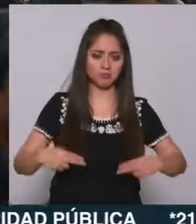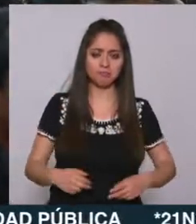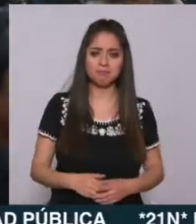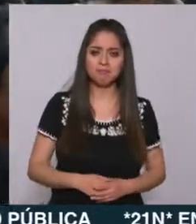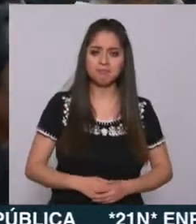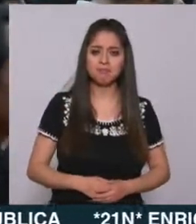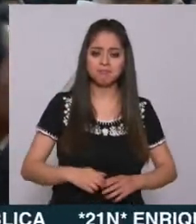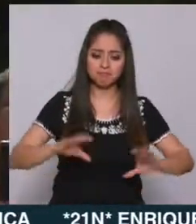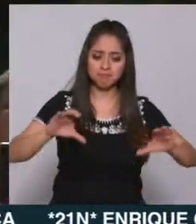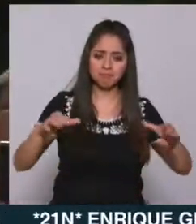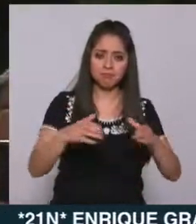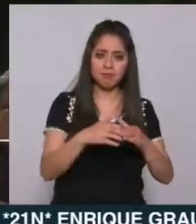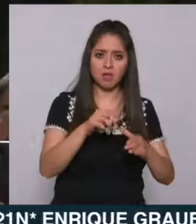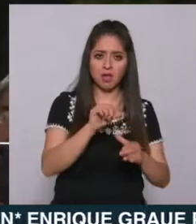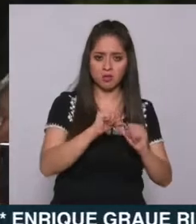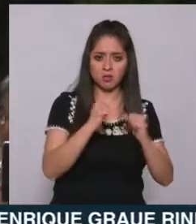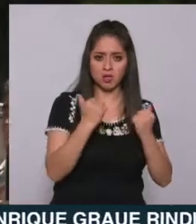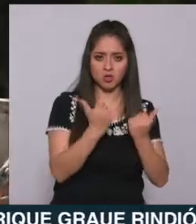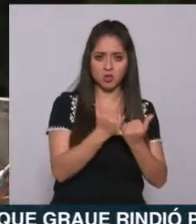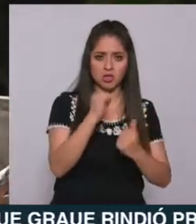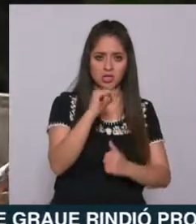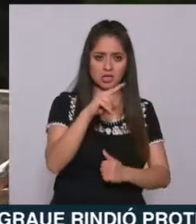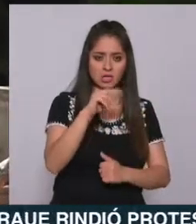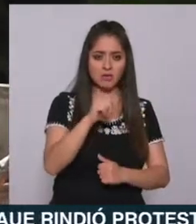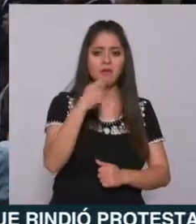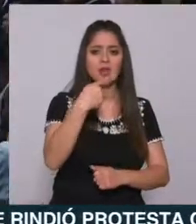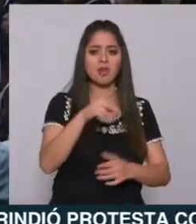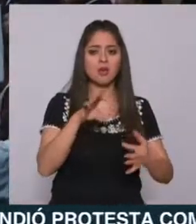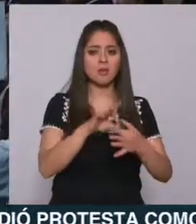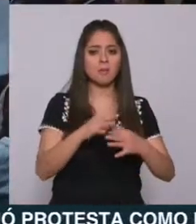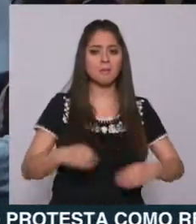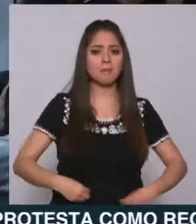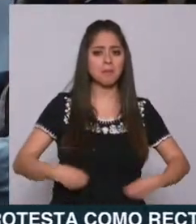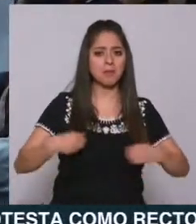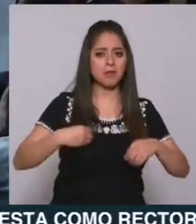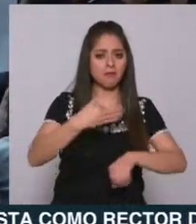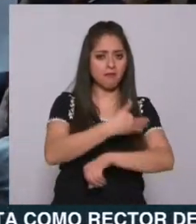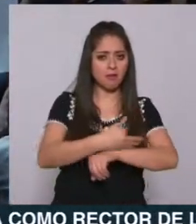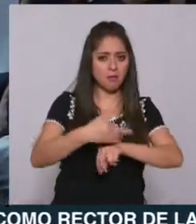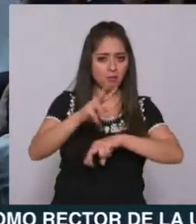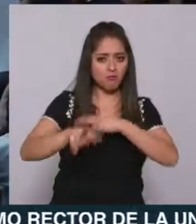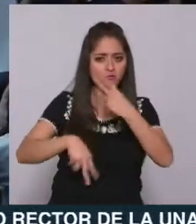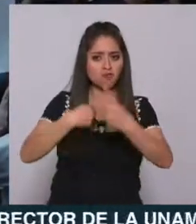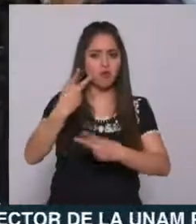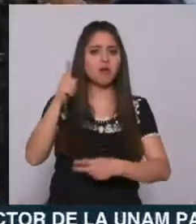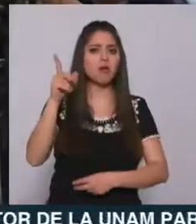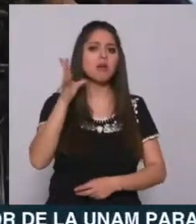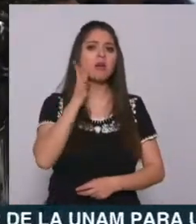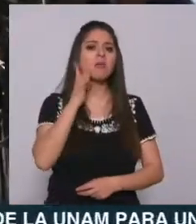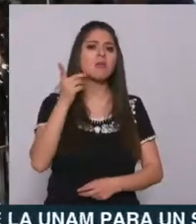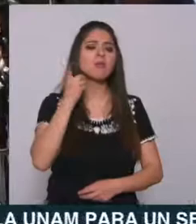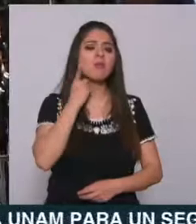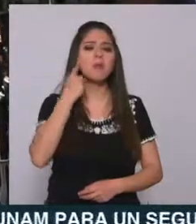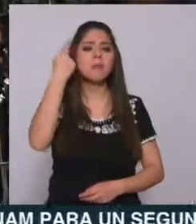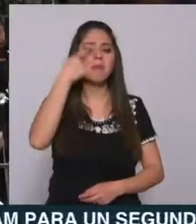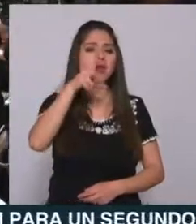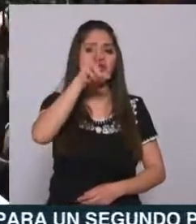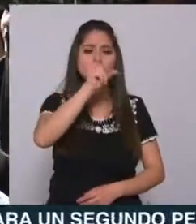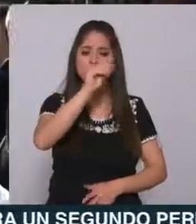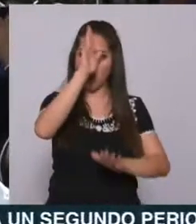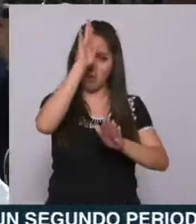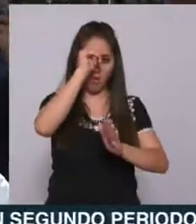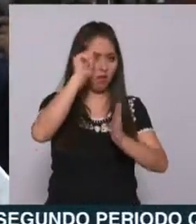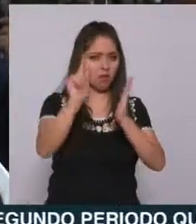Integrantes de la Asociación Iniciativa Ciudadana por la Vida y la Familia protestaron frente al Congreso de la Ciudad de México contra la iniciativa Ley